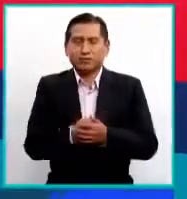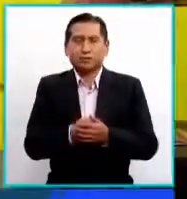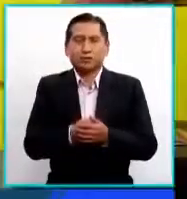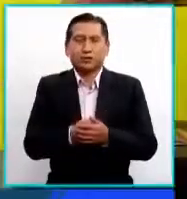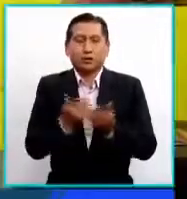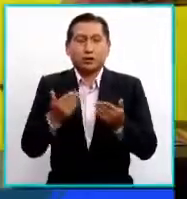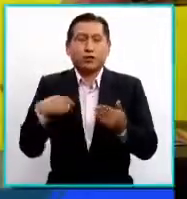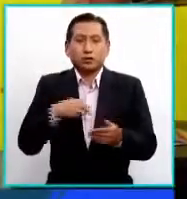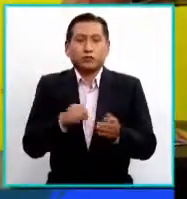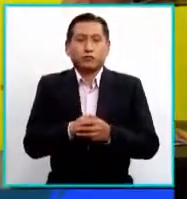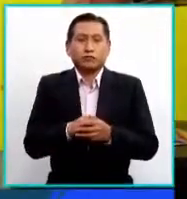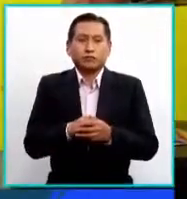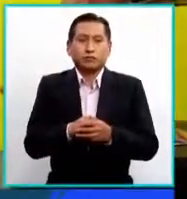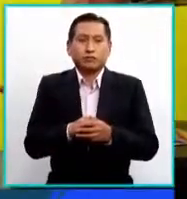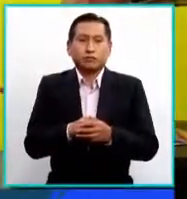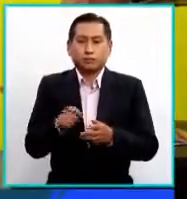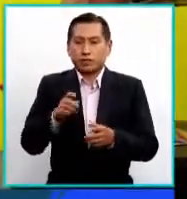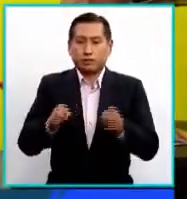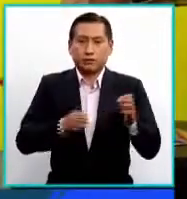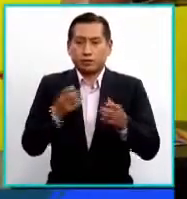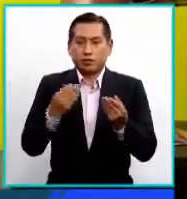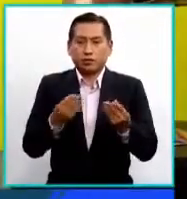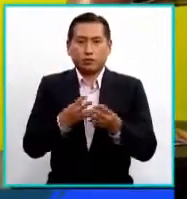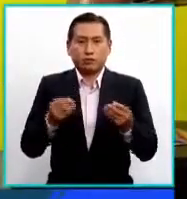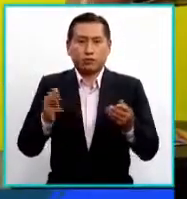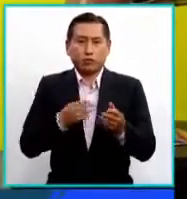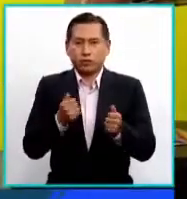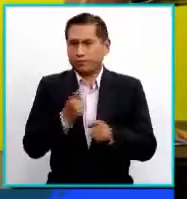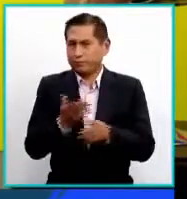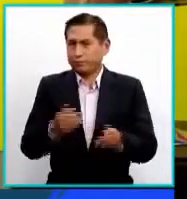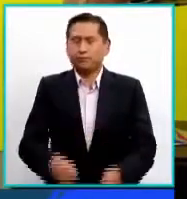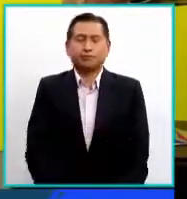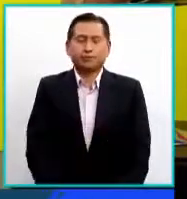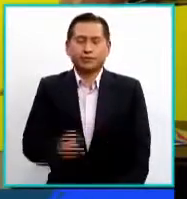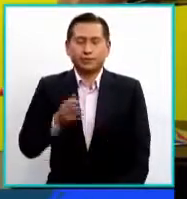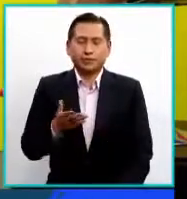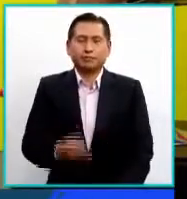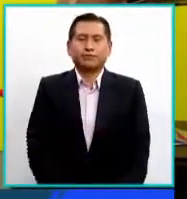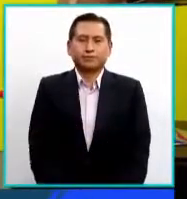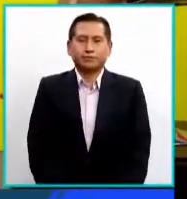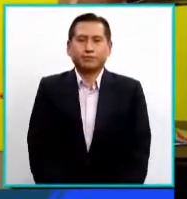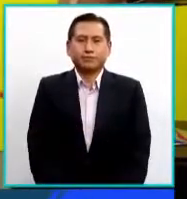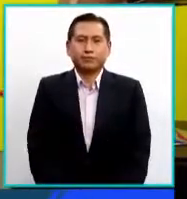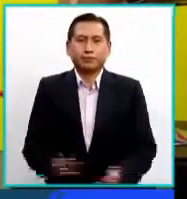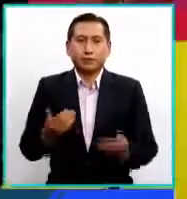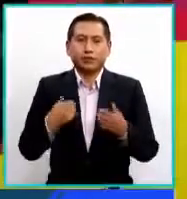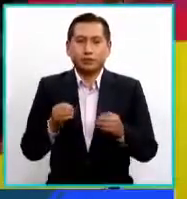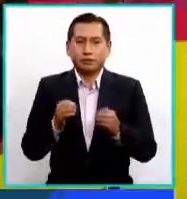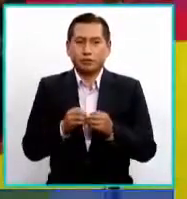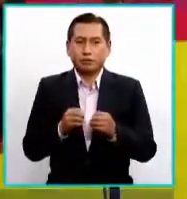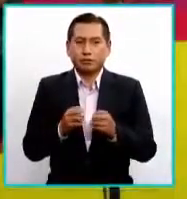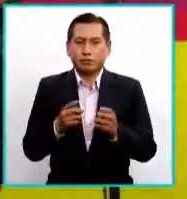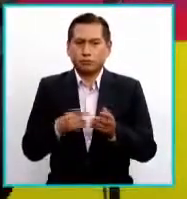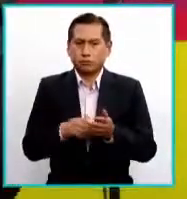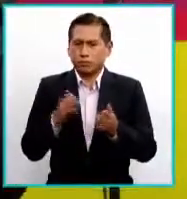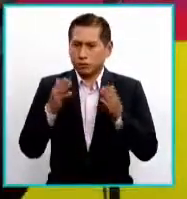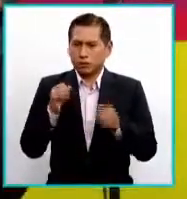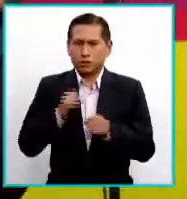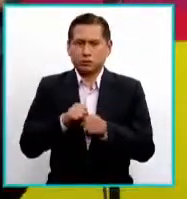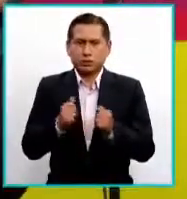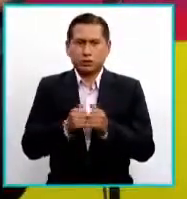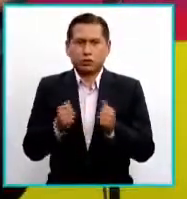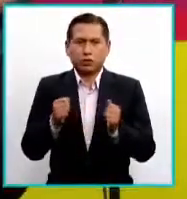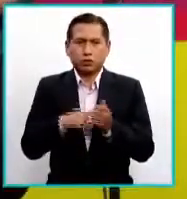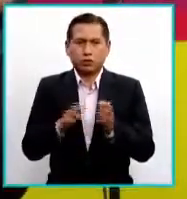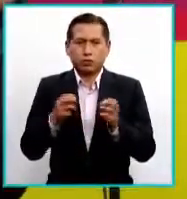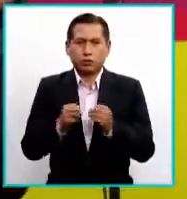Bueno, vamos a despejar estas emociones con música, ¿te parece? Vamos. Ya, ahora un poco así, tomando el trabajo que hacemos con